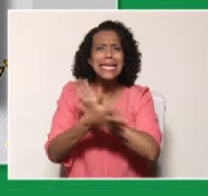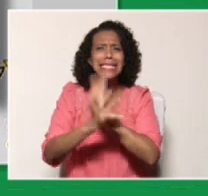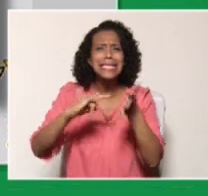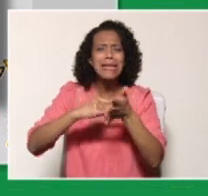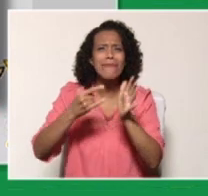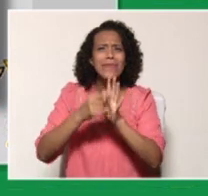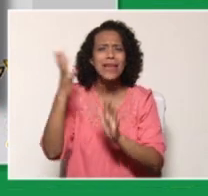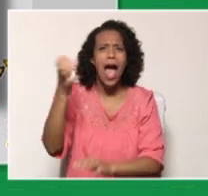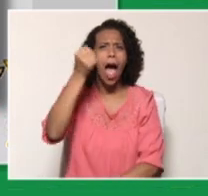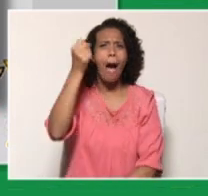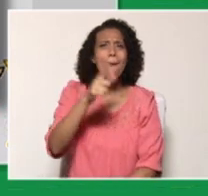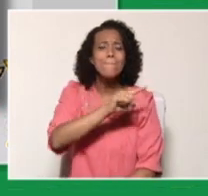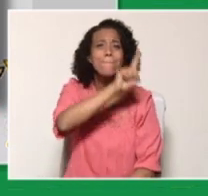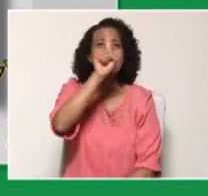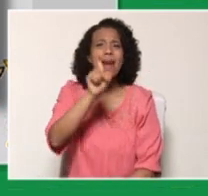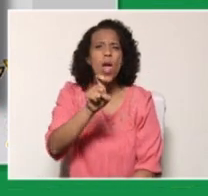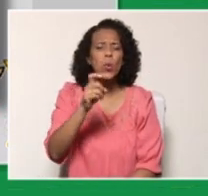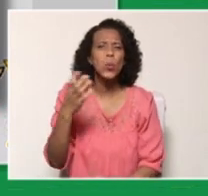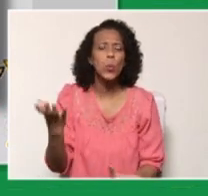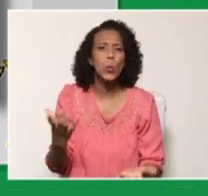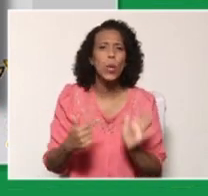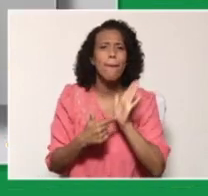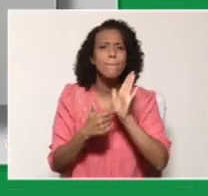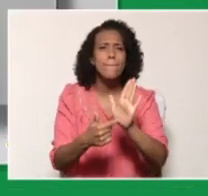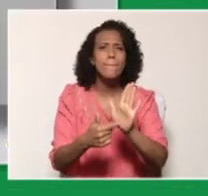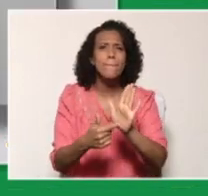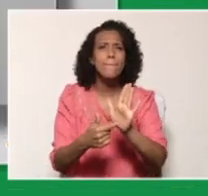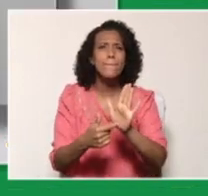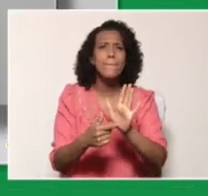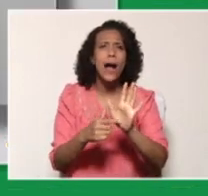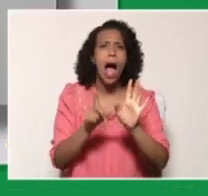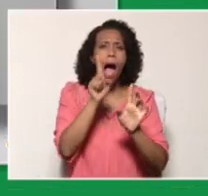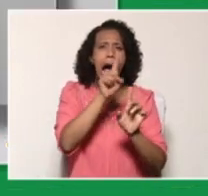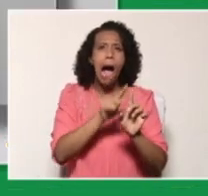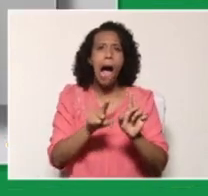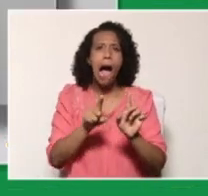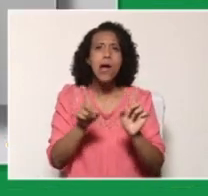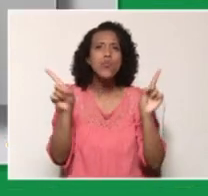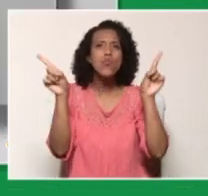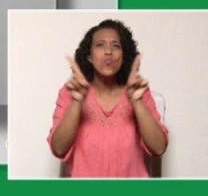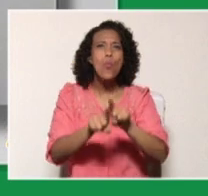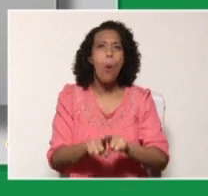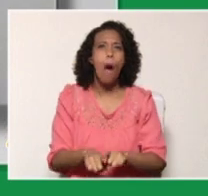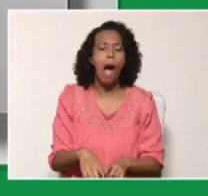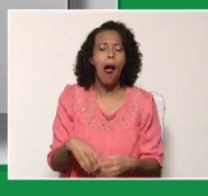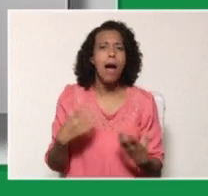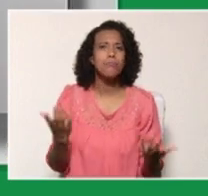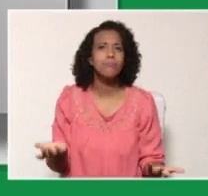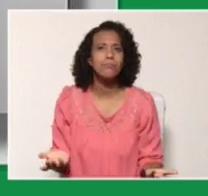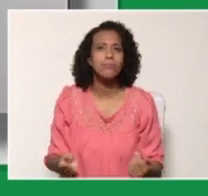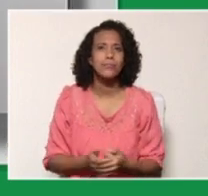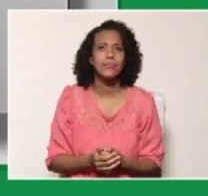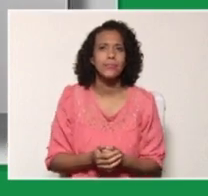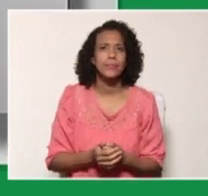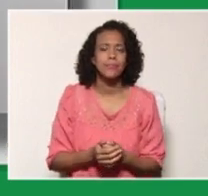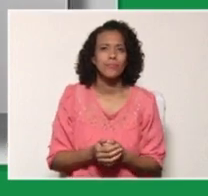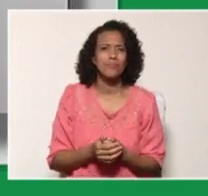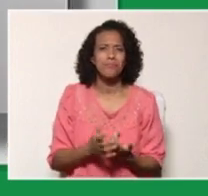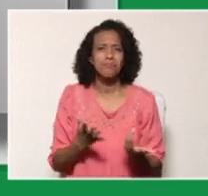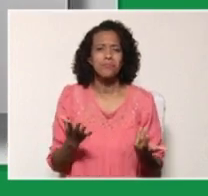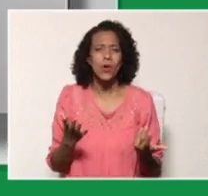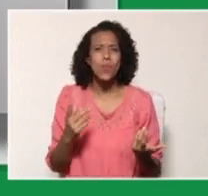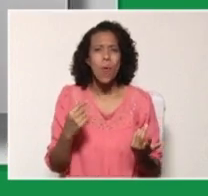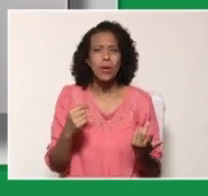eso? Vamos a mostrar una serie de imágenes de referencia para que ustedes tengan una idea de qué se trata. Esos